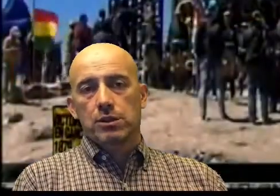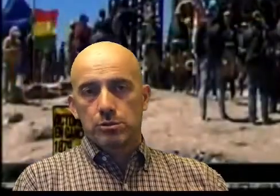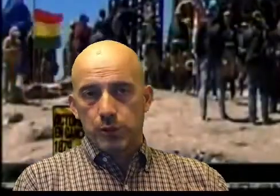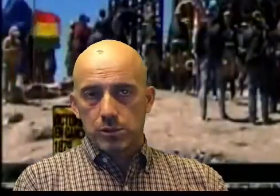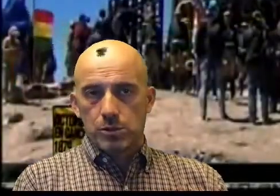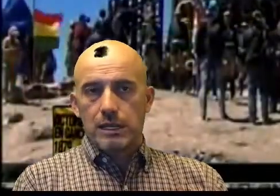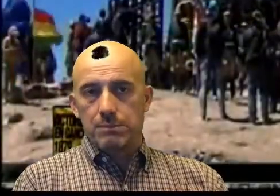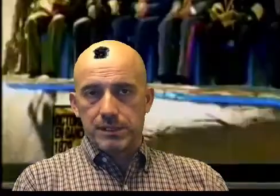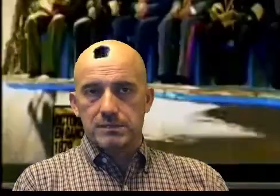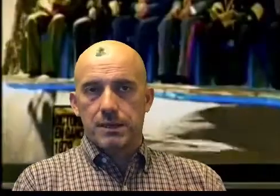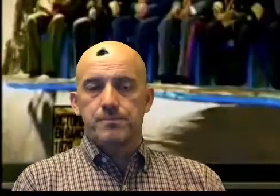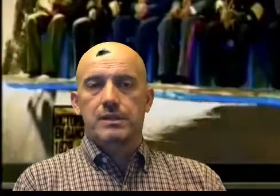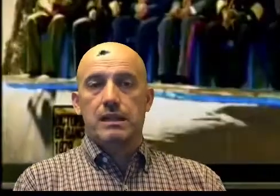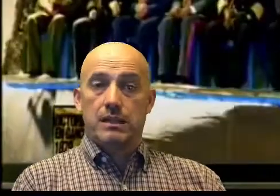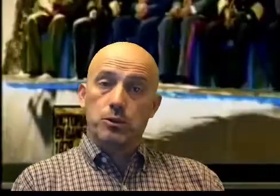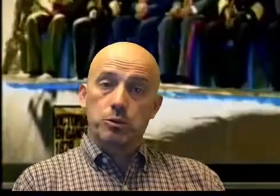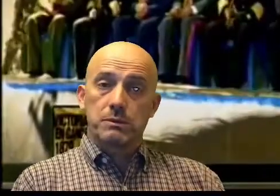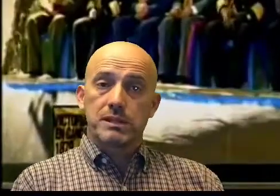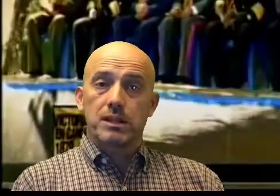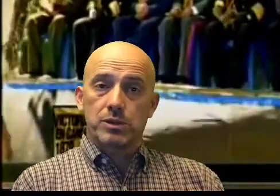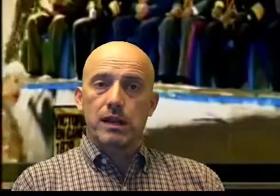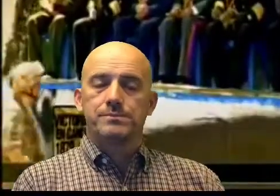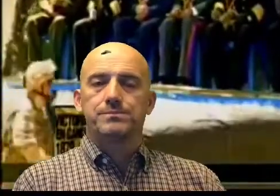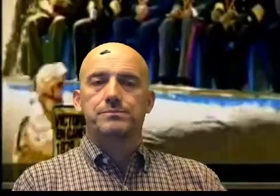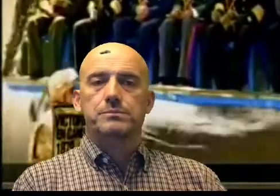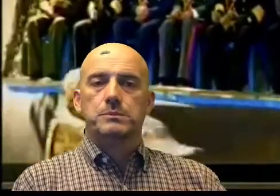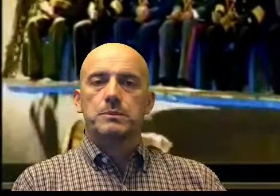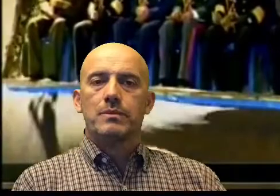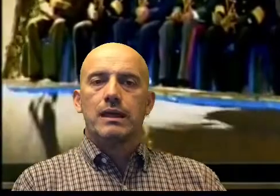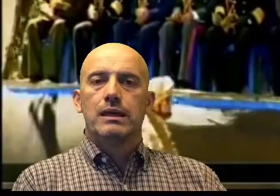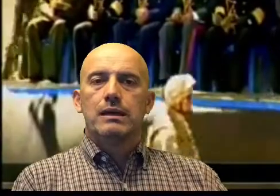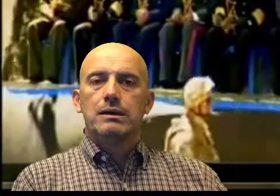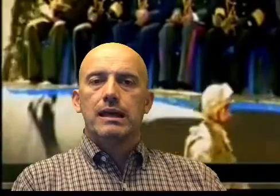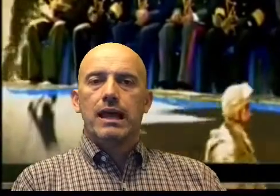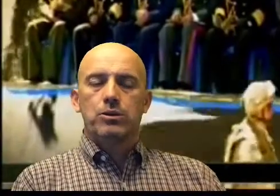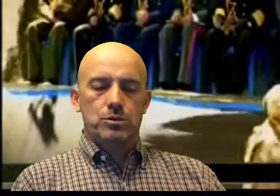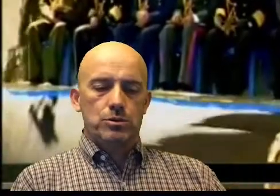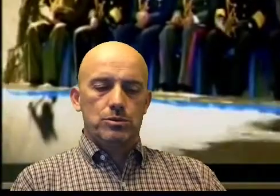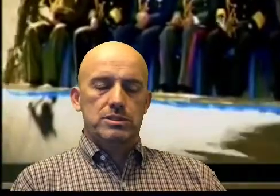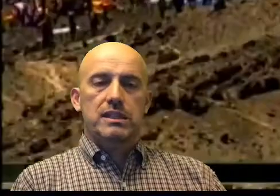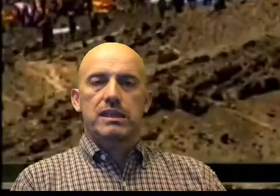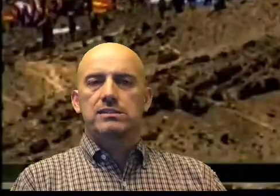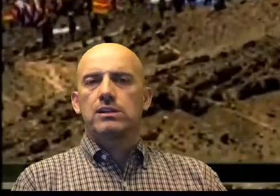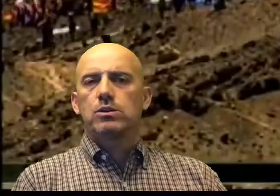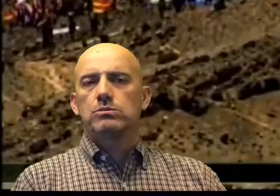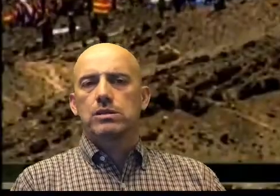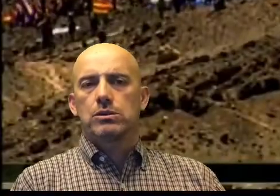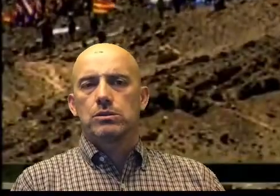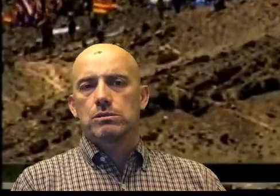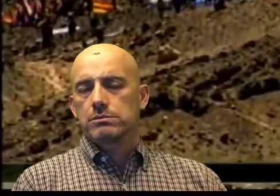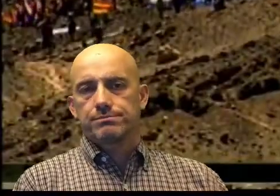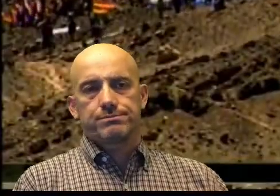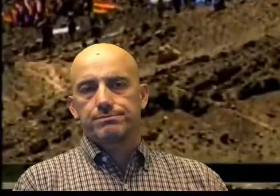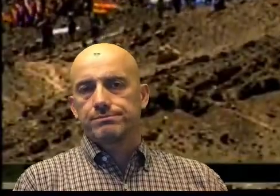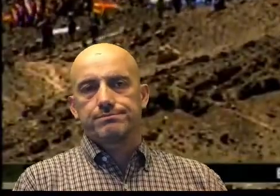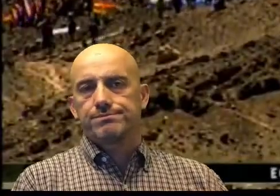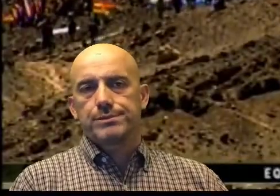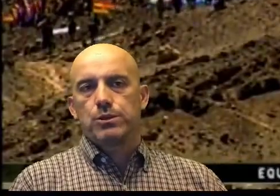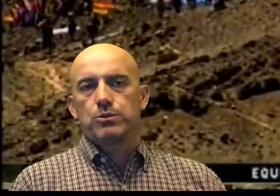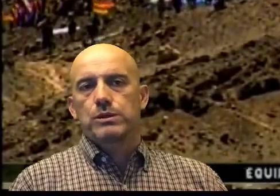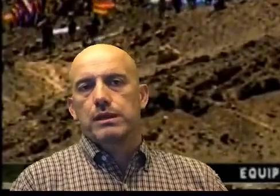1932 puesto en la prensa el dinero justamente natural el año 75 un señor